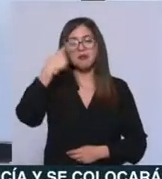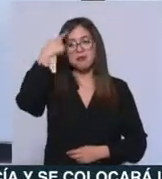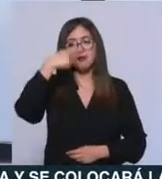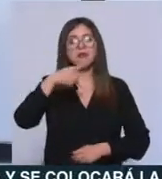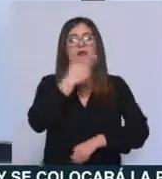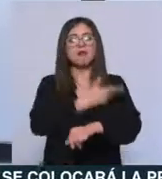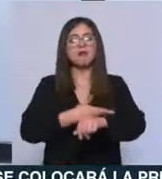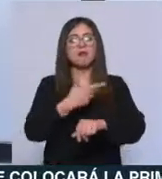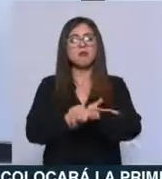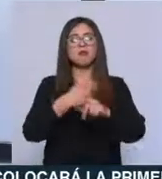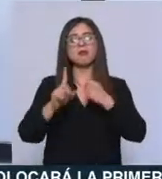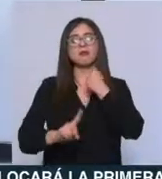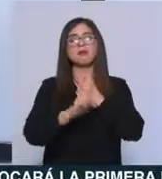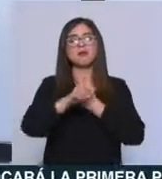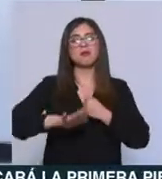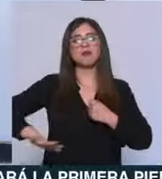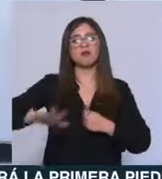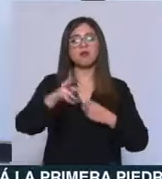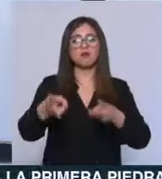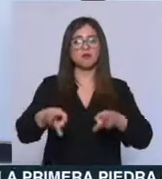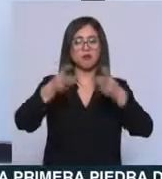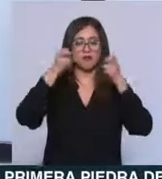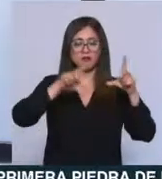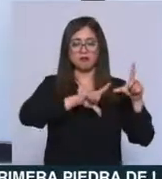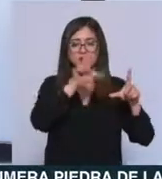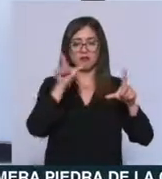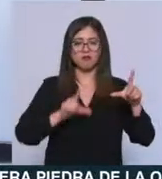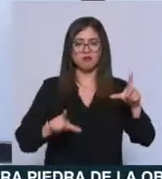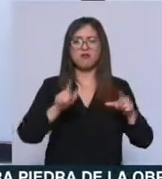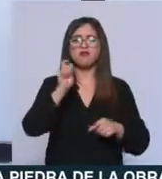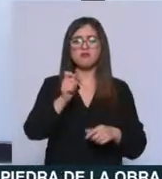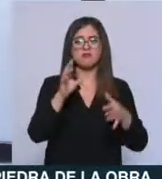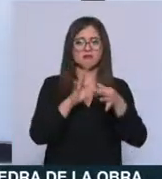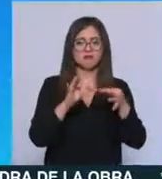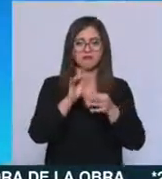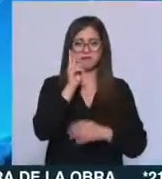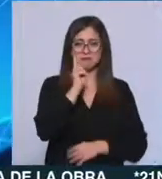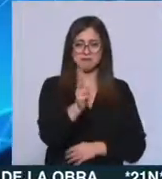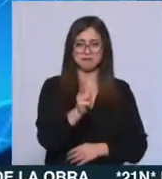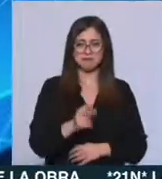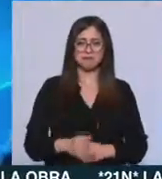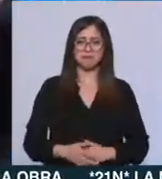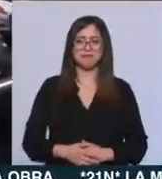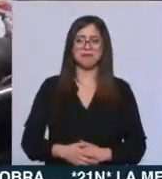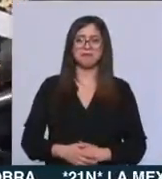la delincuencia que encabeza a nivel nacional. Esto fue lo que sucedió.